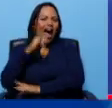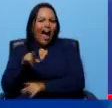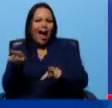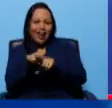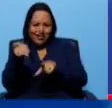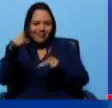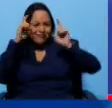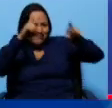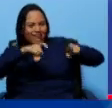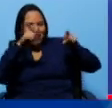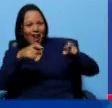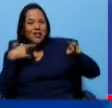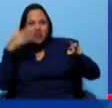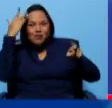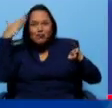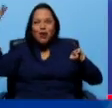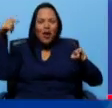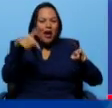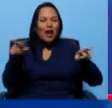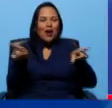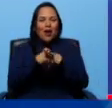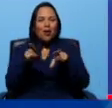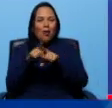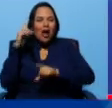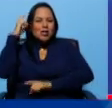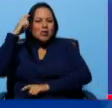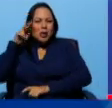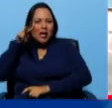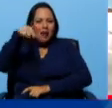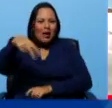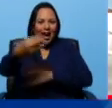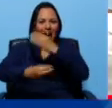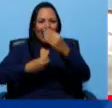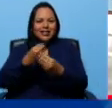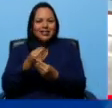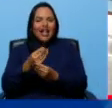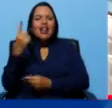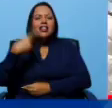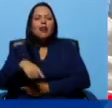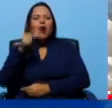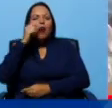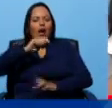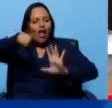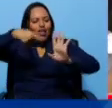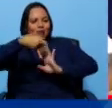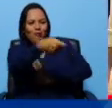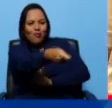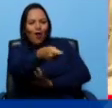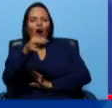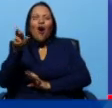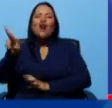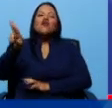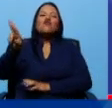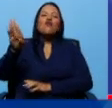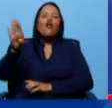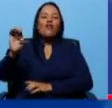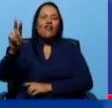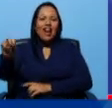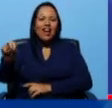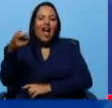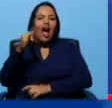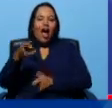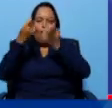dando clases, por ejemplo, y a Rubén Limardo aquí dando clases, medallista de